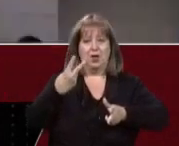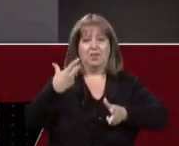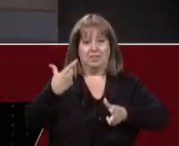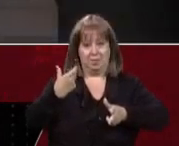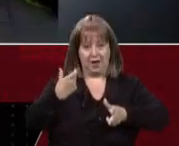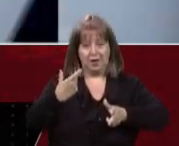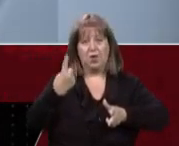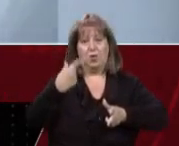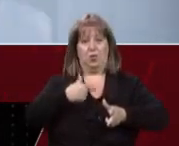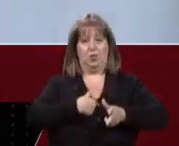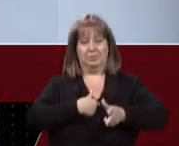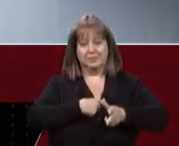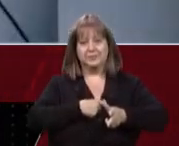para comentarlo en nuestras próximas ediciones